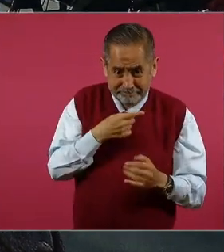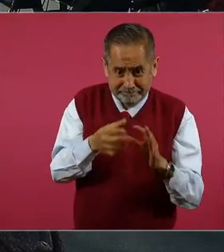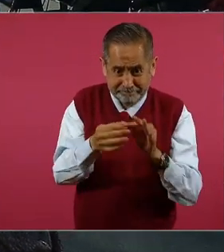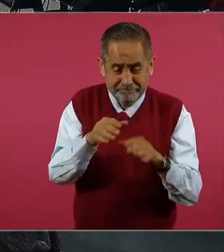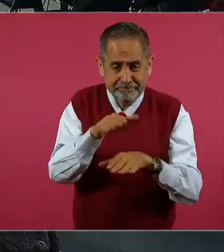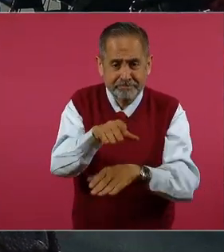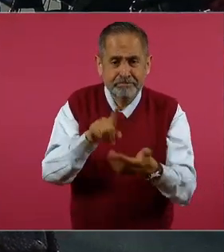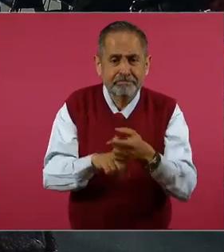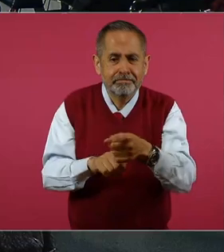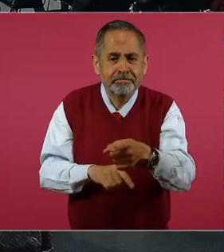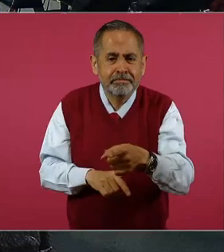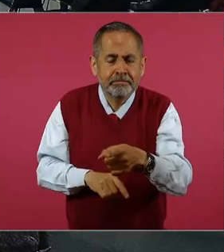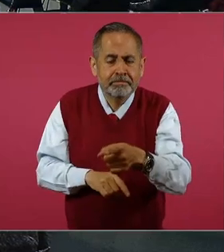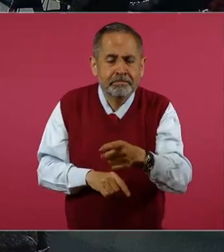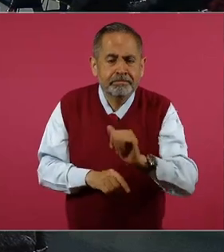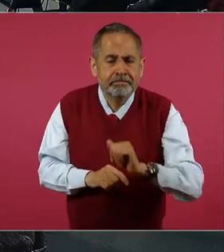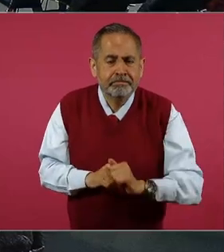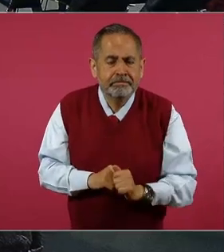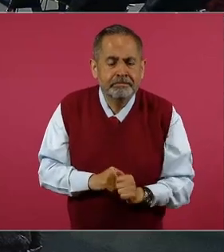sobre